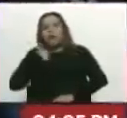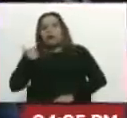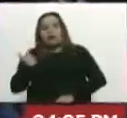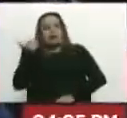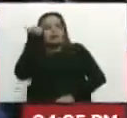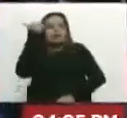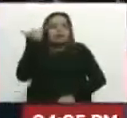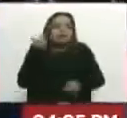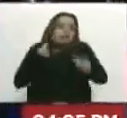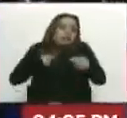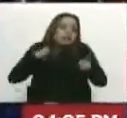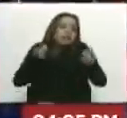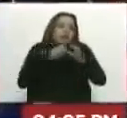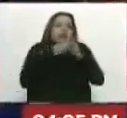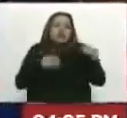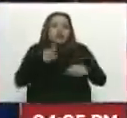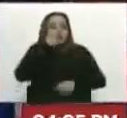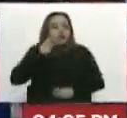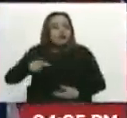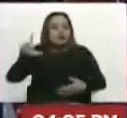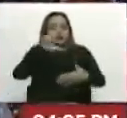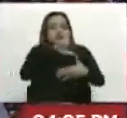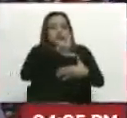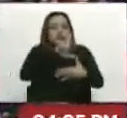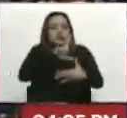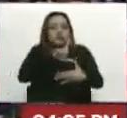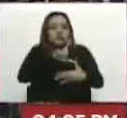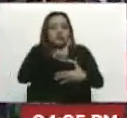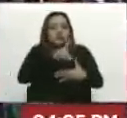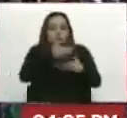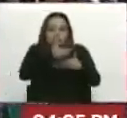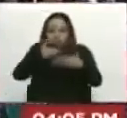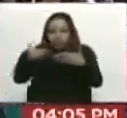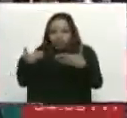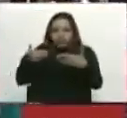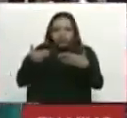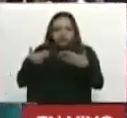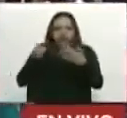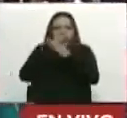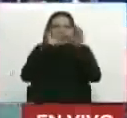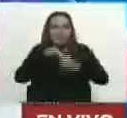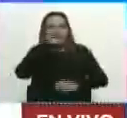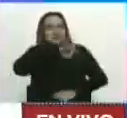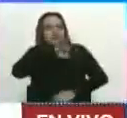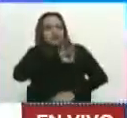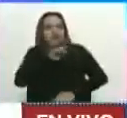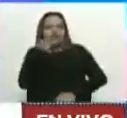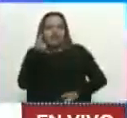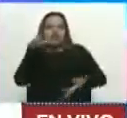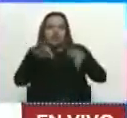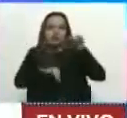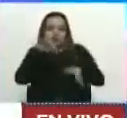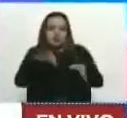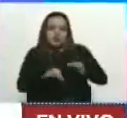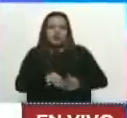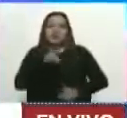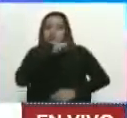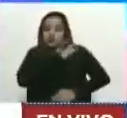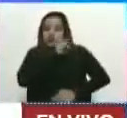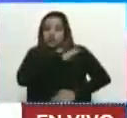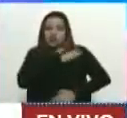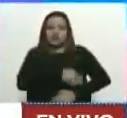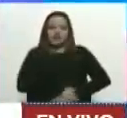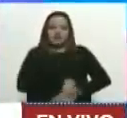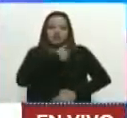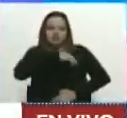intento de todos los pueblos latinoamericanos por revertir un orden social injusto. En Chile tenemos en